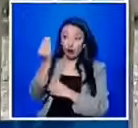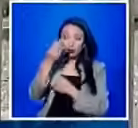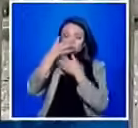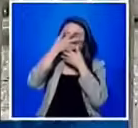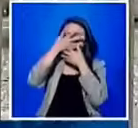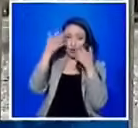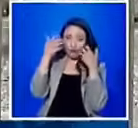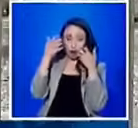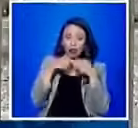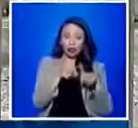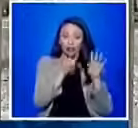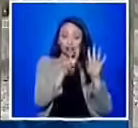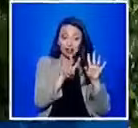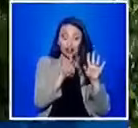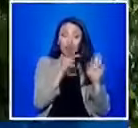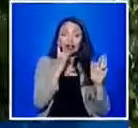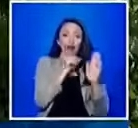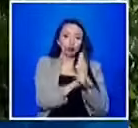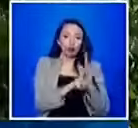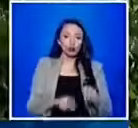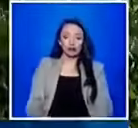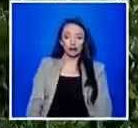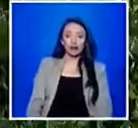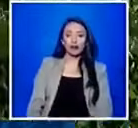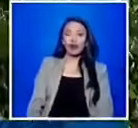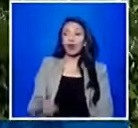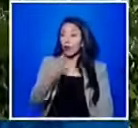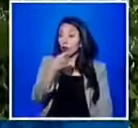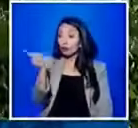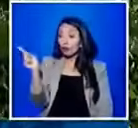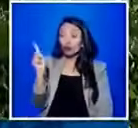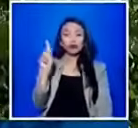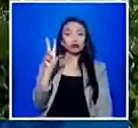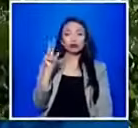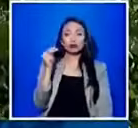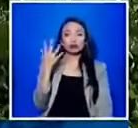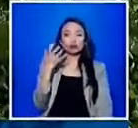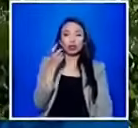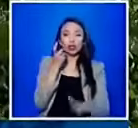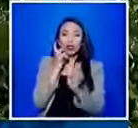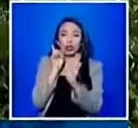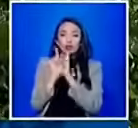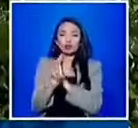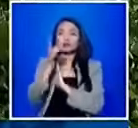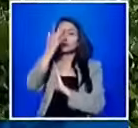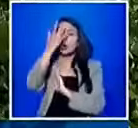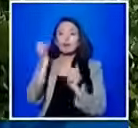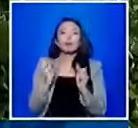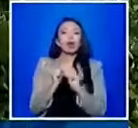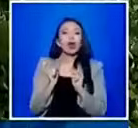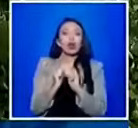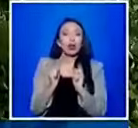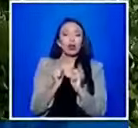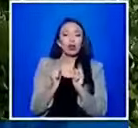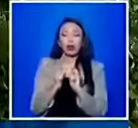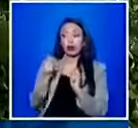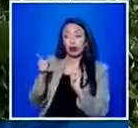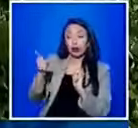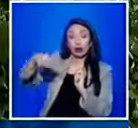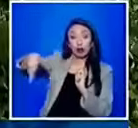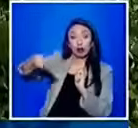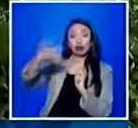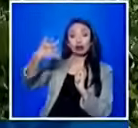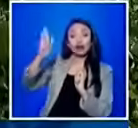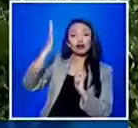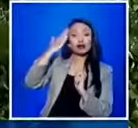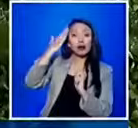7 iniciaron un proceso legal. No todas las personas se deciden y dan el paso de denunciar, porque también estas personas que